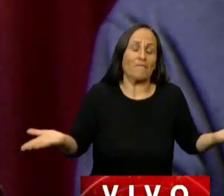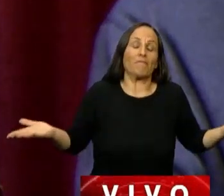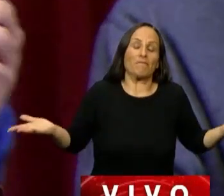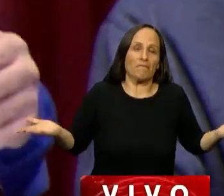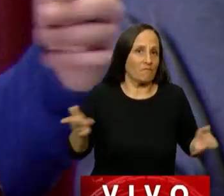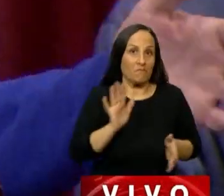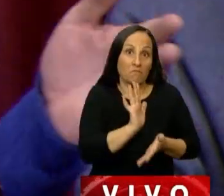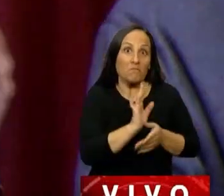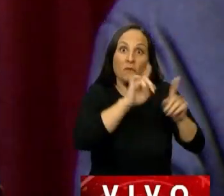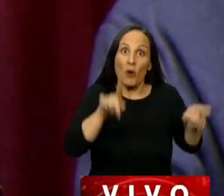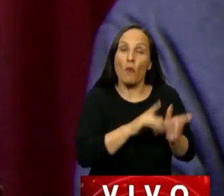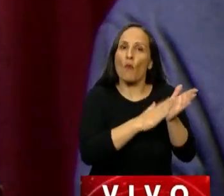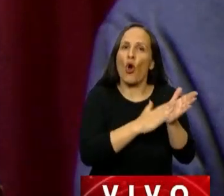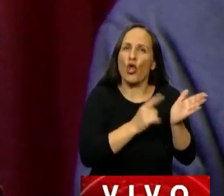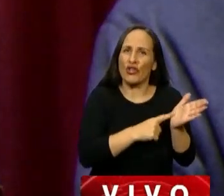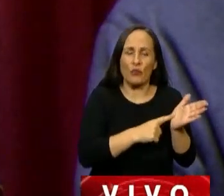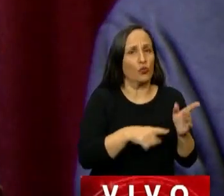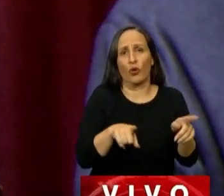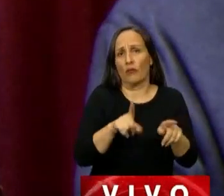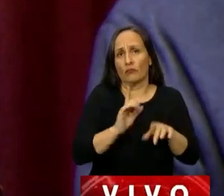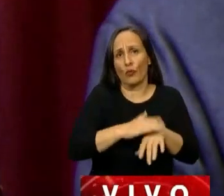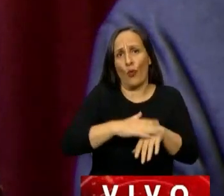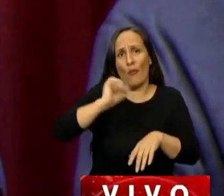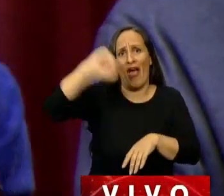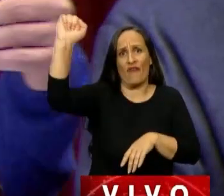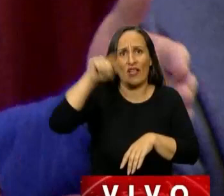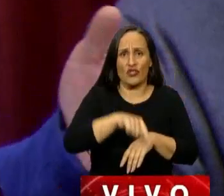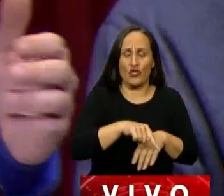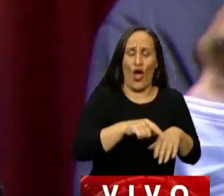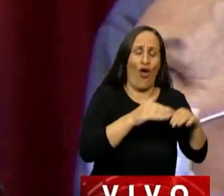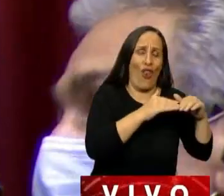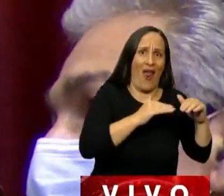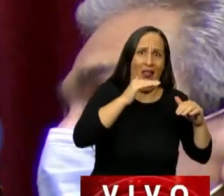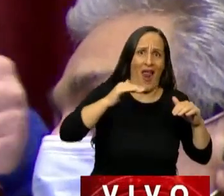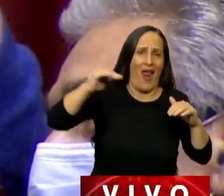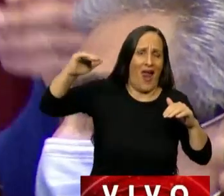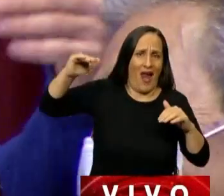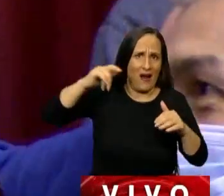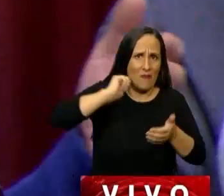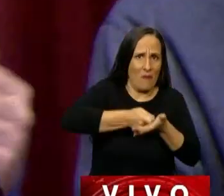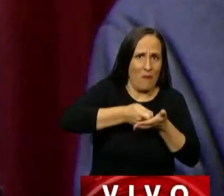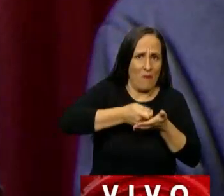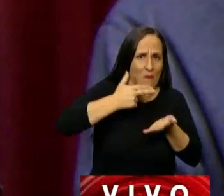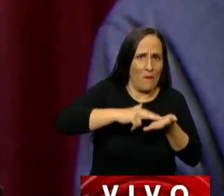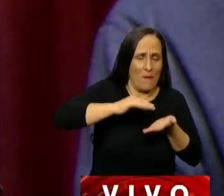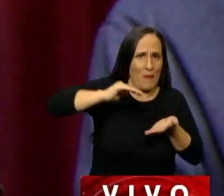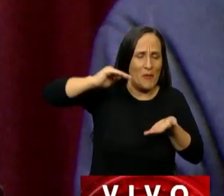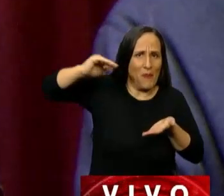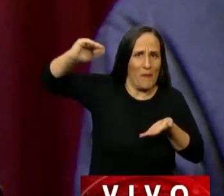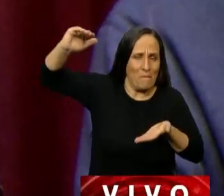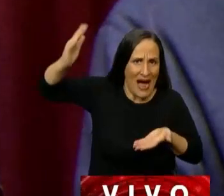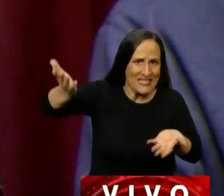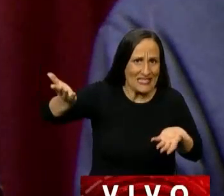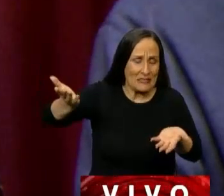monotributistas pasarían, producto del aumento de la inflación, a categorías mayores, por lo cual deberían